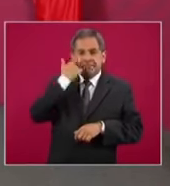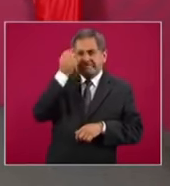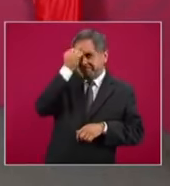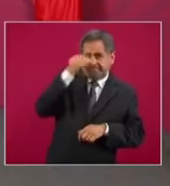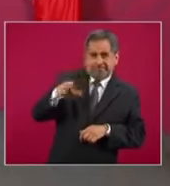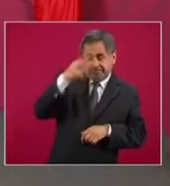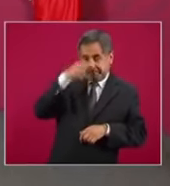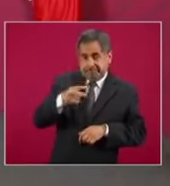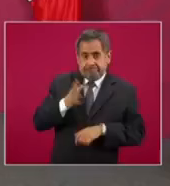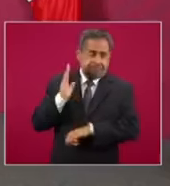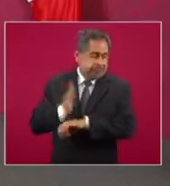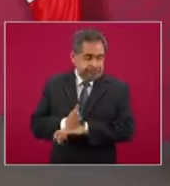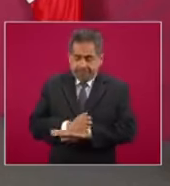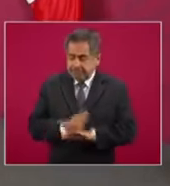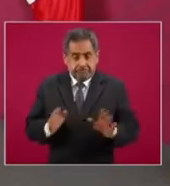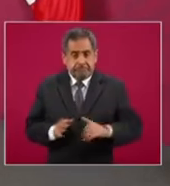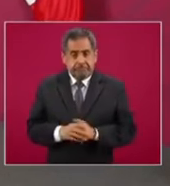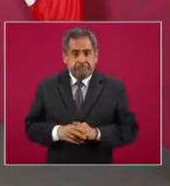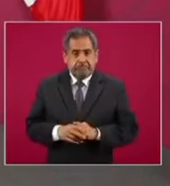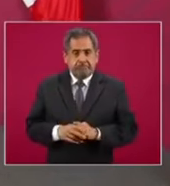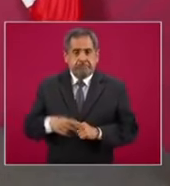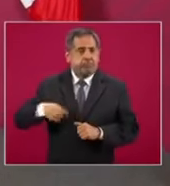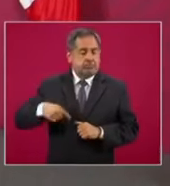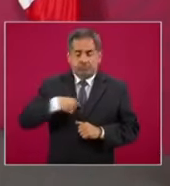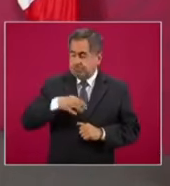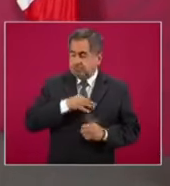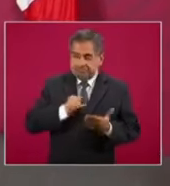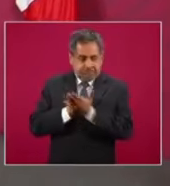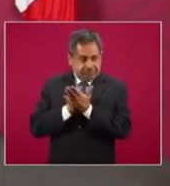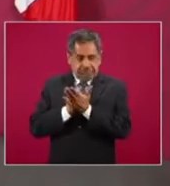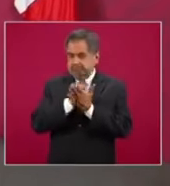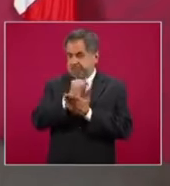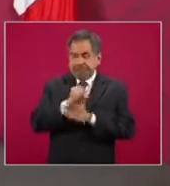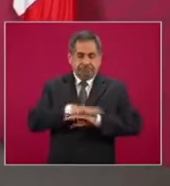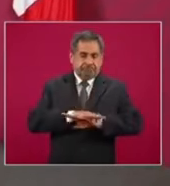a México tenemos nosotros que